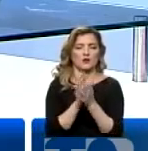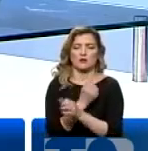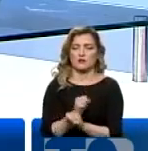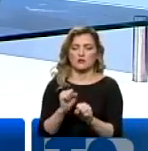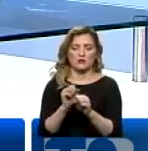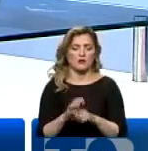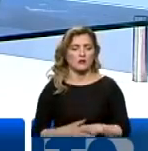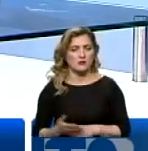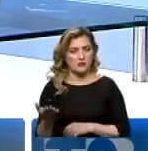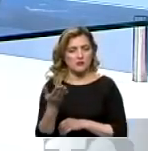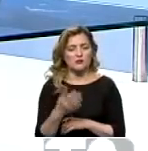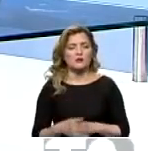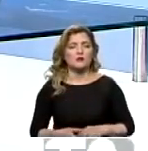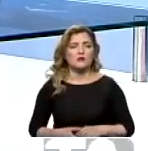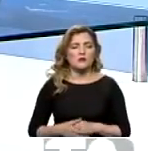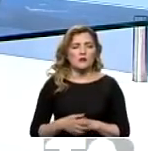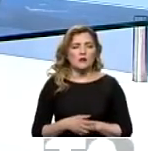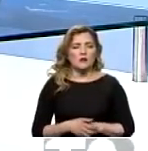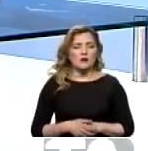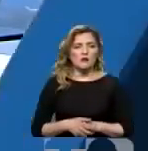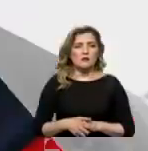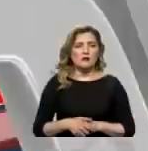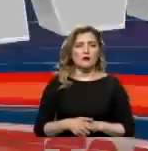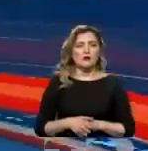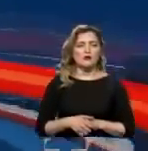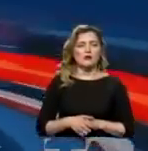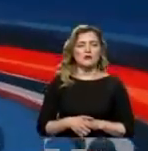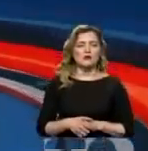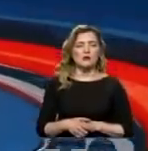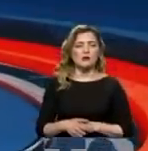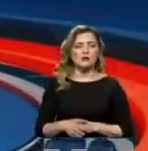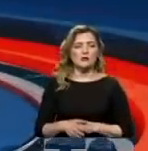sobreseimiento. Daniela Valencia informa.